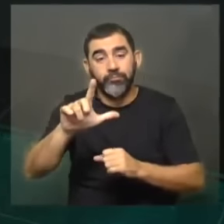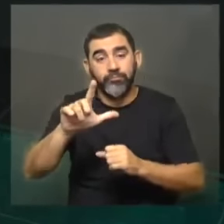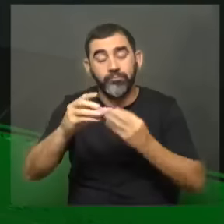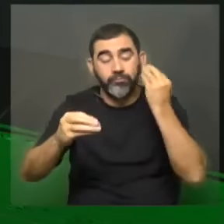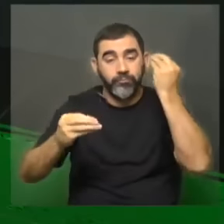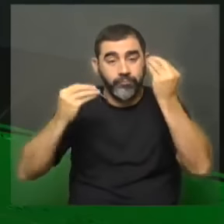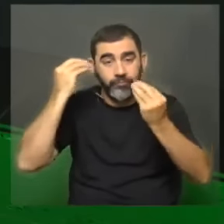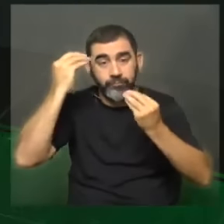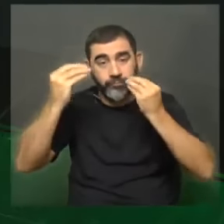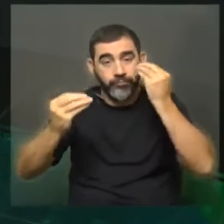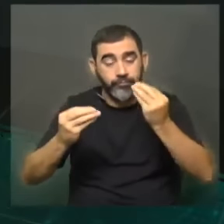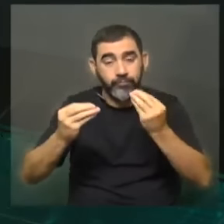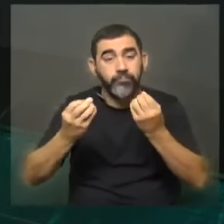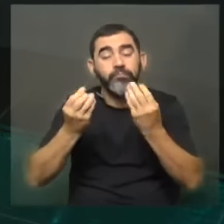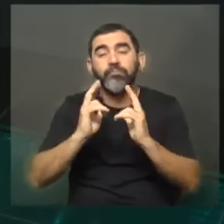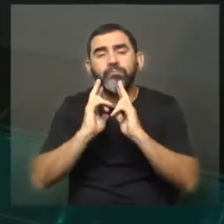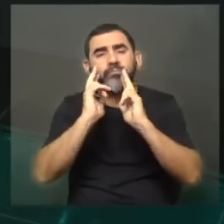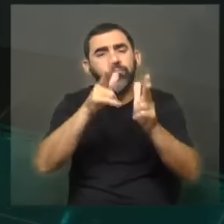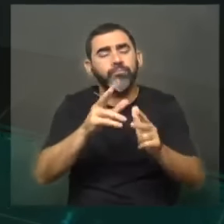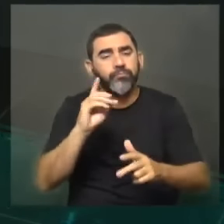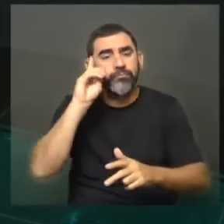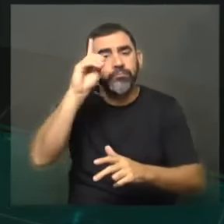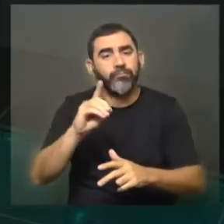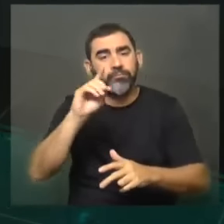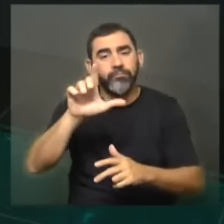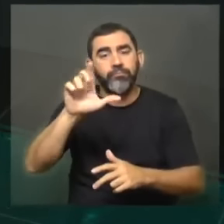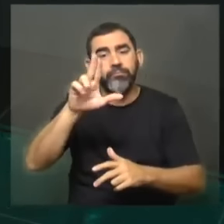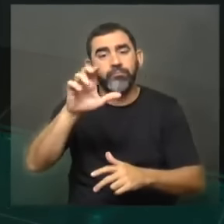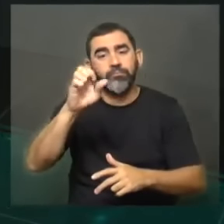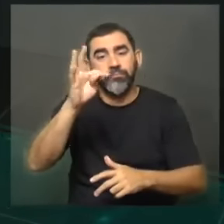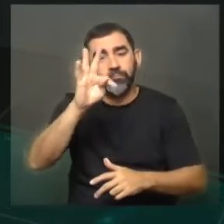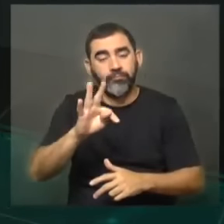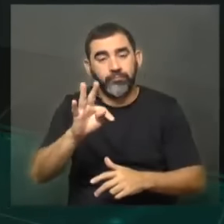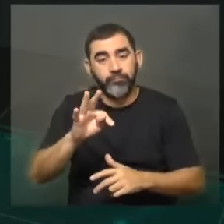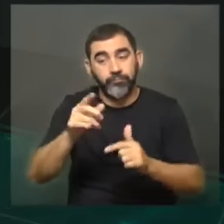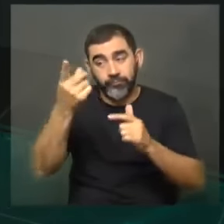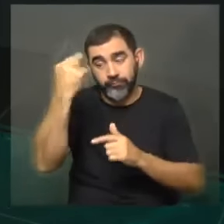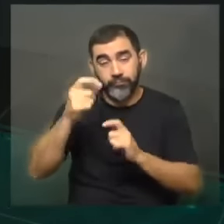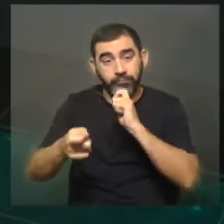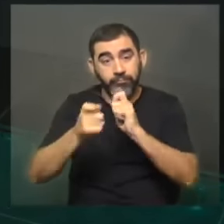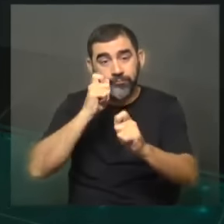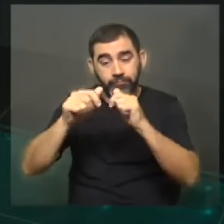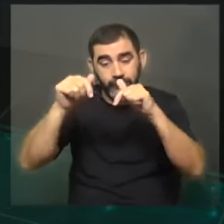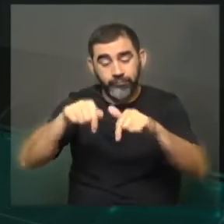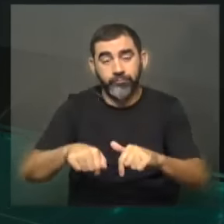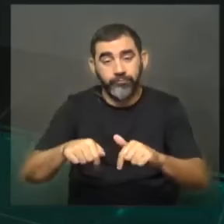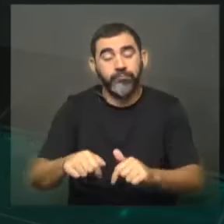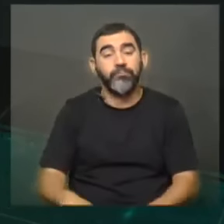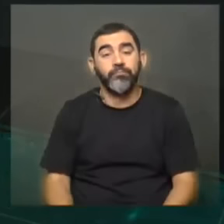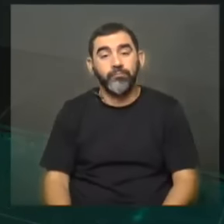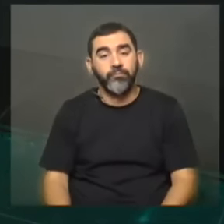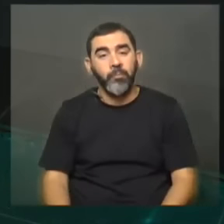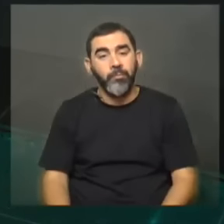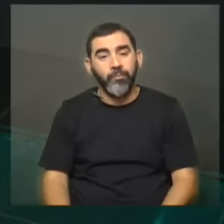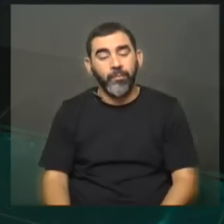preocupación por los dichos del diputado Eduardo luz quien estuvo ayer en nuestra entrevista central e